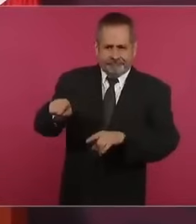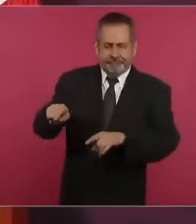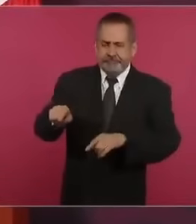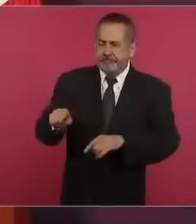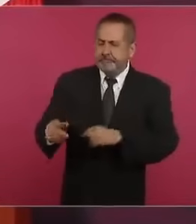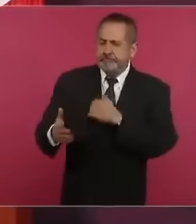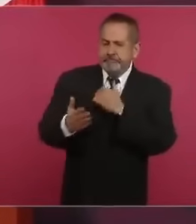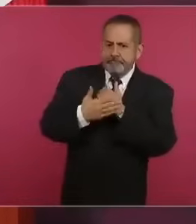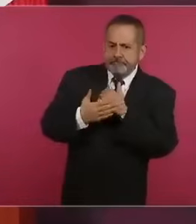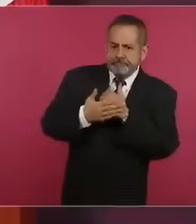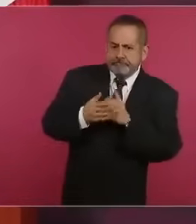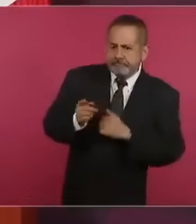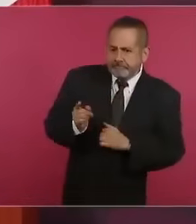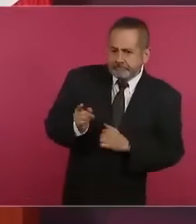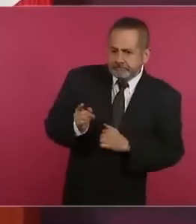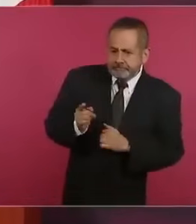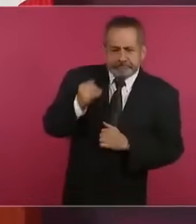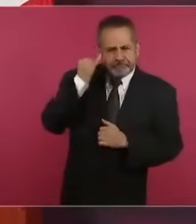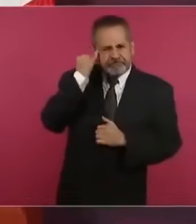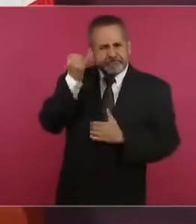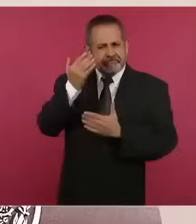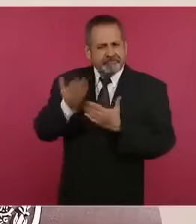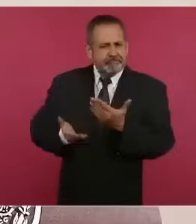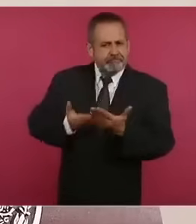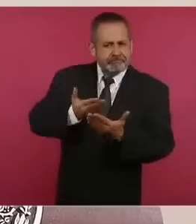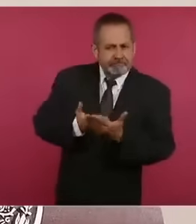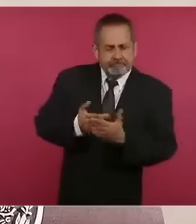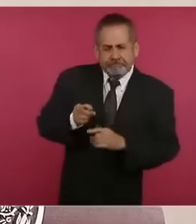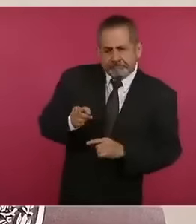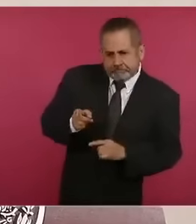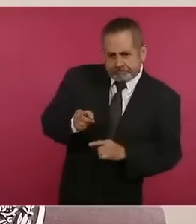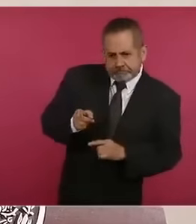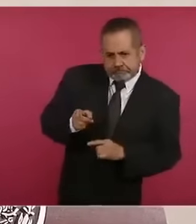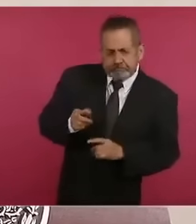nos hizo un planteamiento